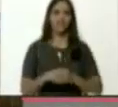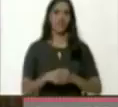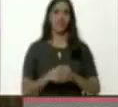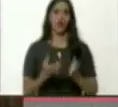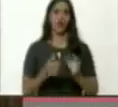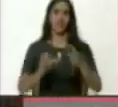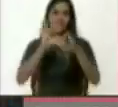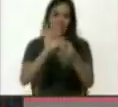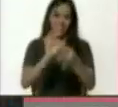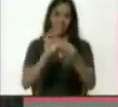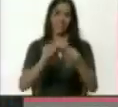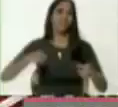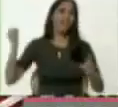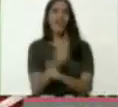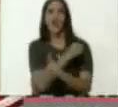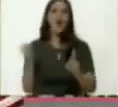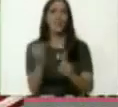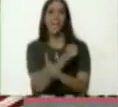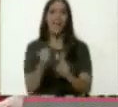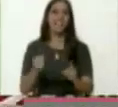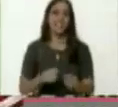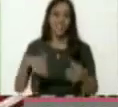partes íntimas. Te caigo a coñazo.